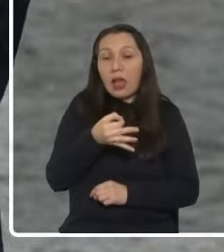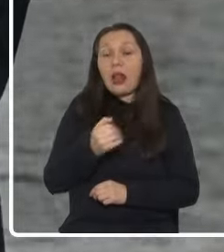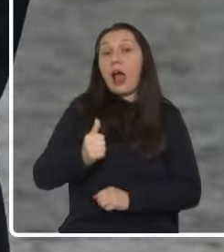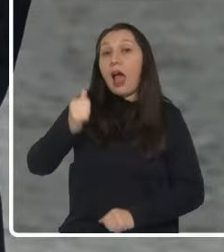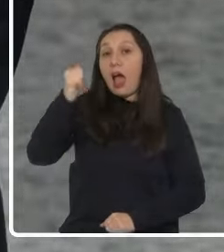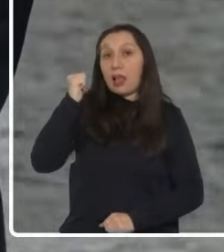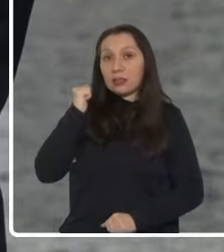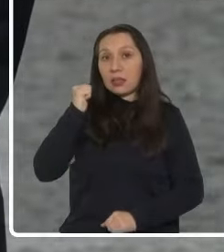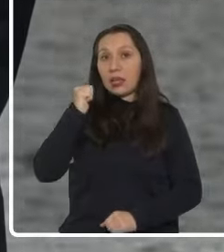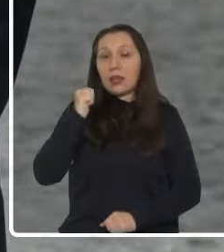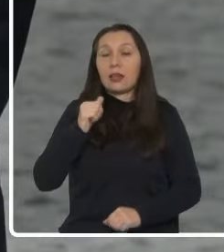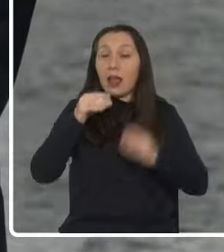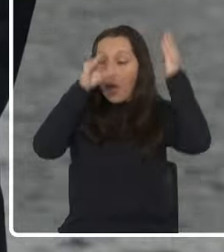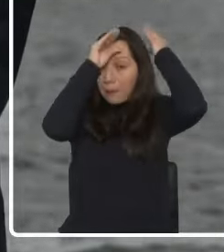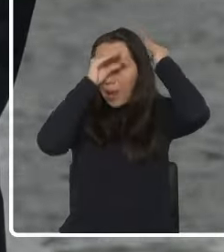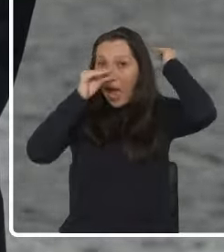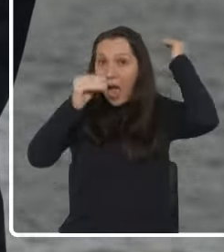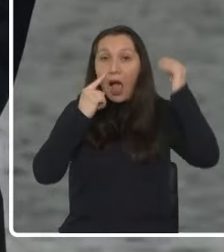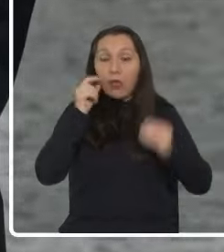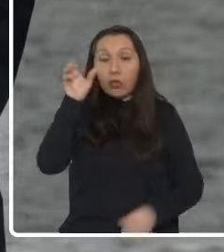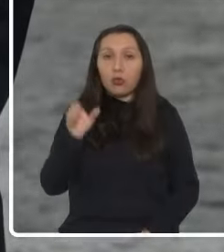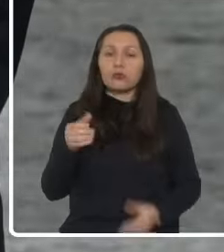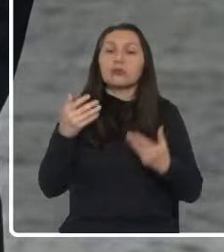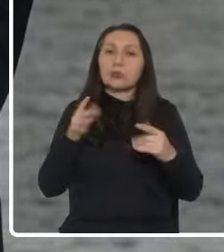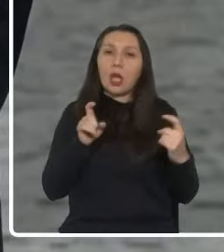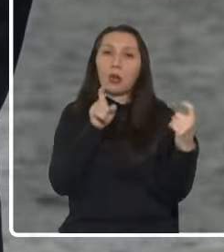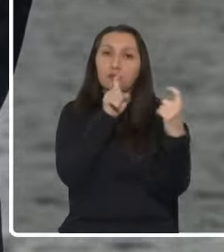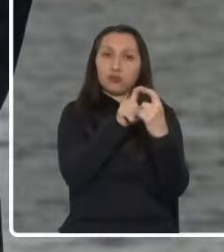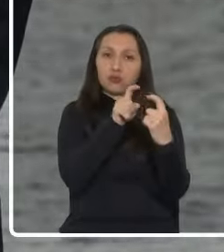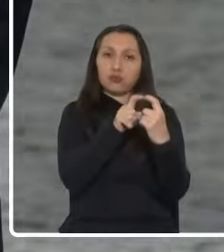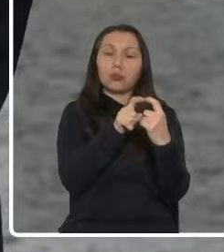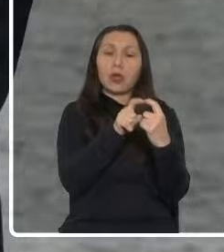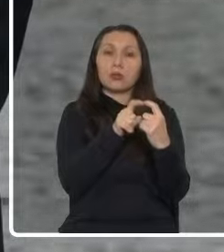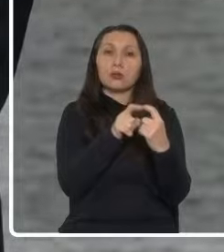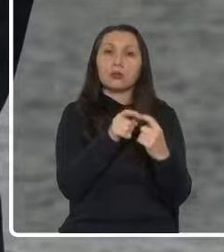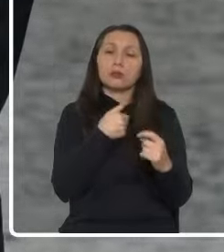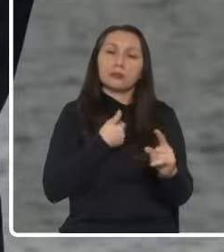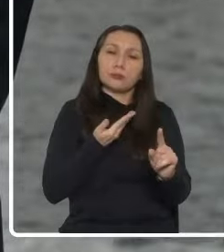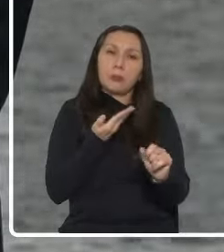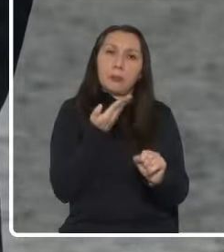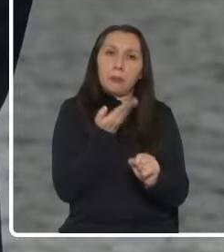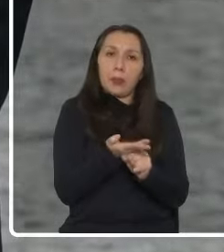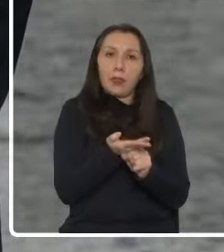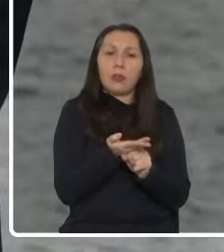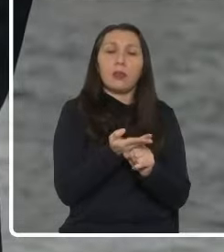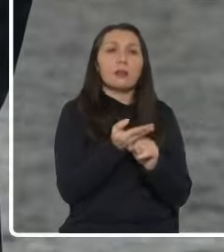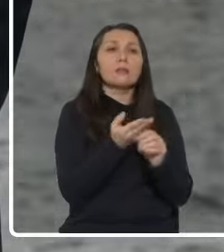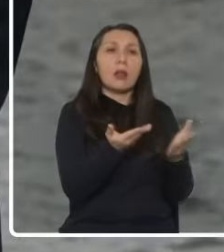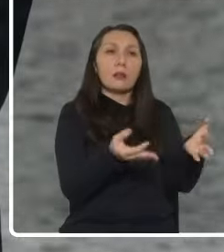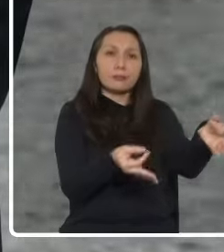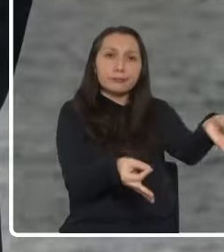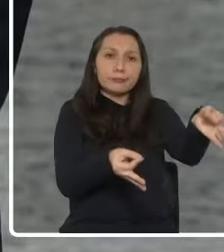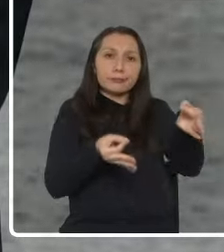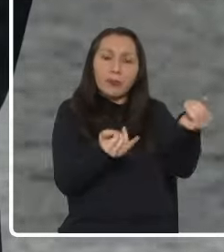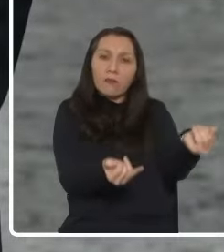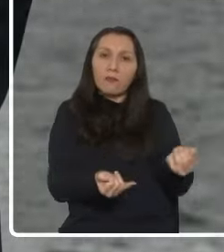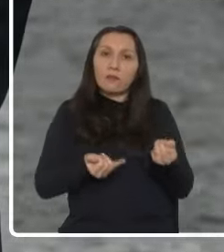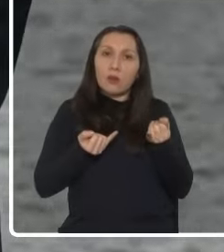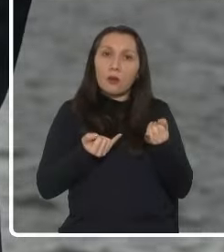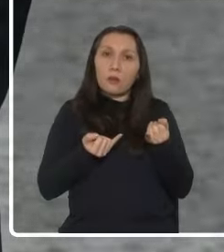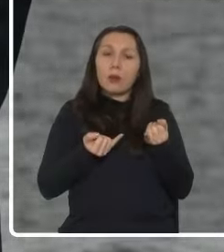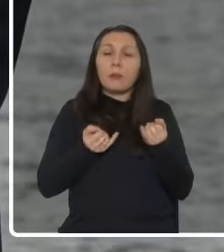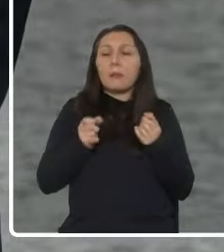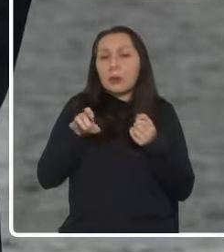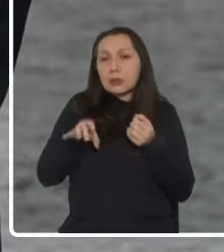día de ayer, ya estoy en contacto con él y le he solicitado un informe justamente para